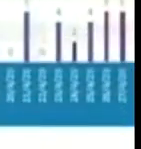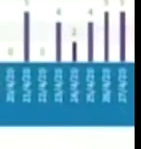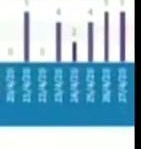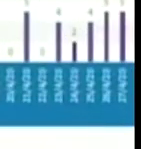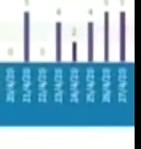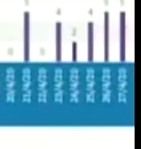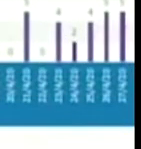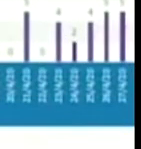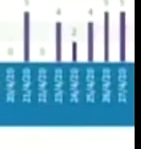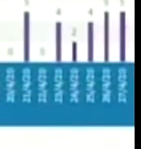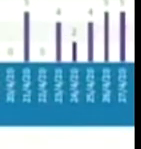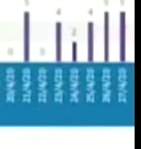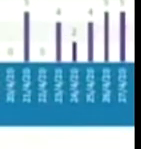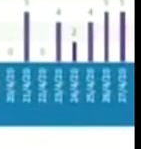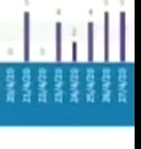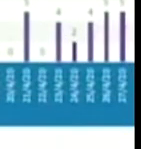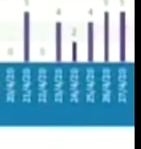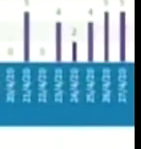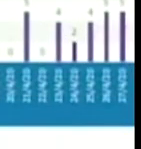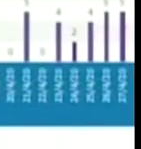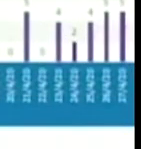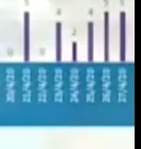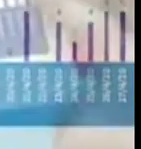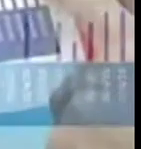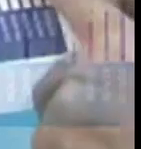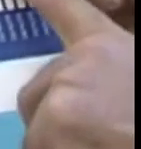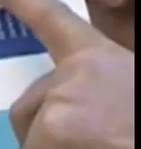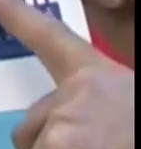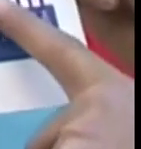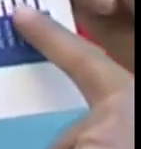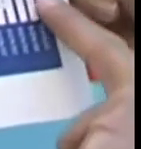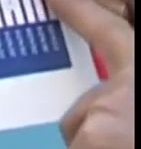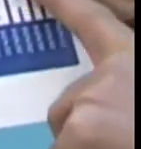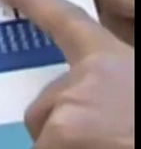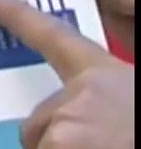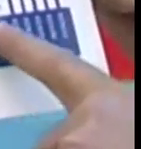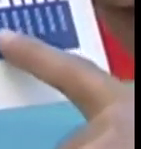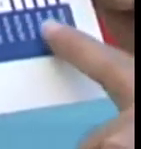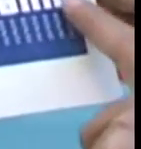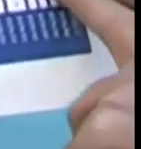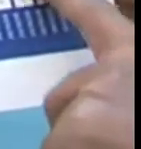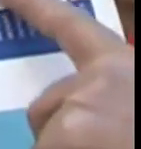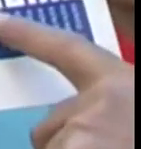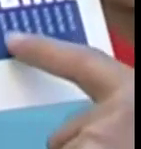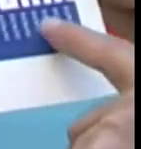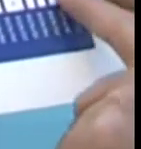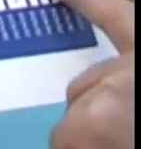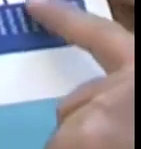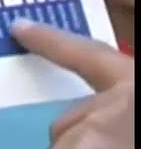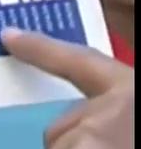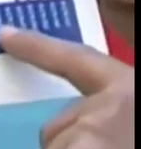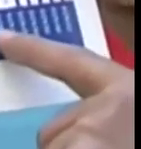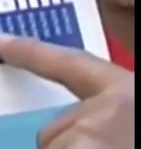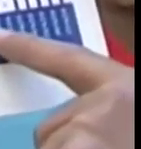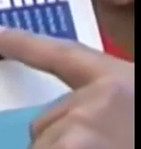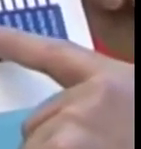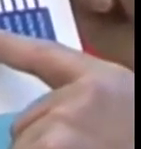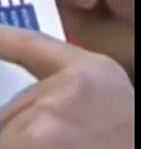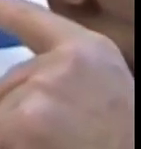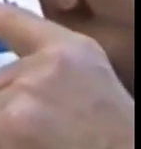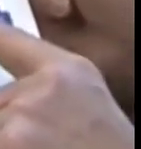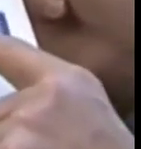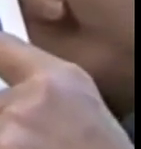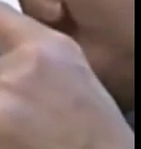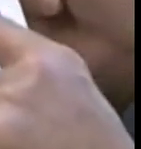43,2%. Y fíjense que si ven esta parte de la curva, podemos notar que en los últimos días, desde el 21 de